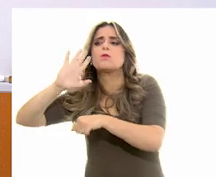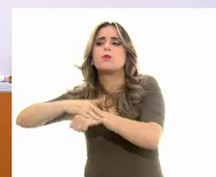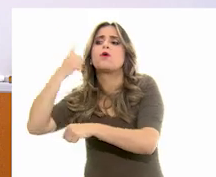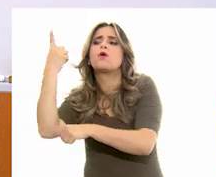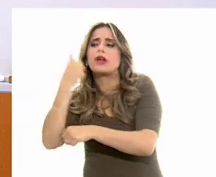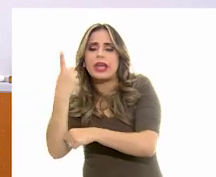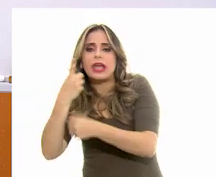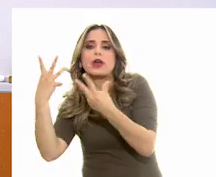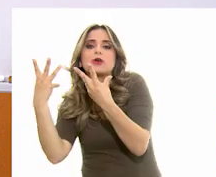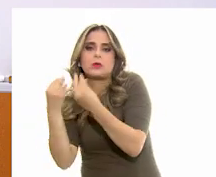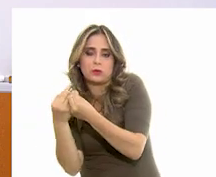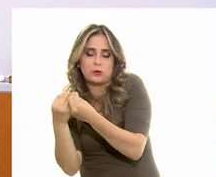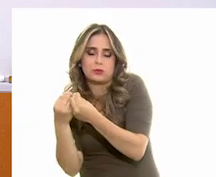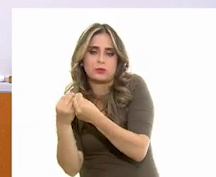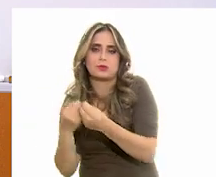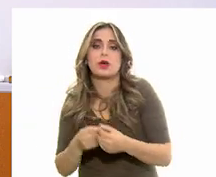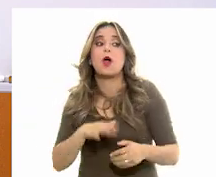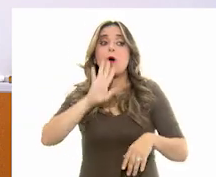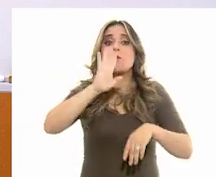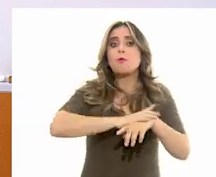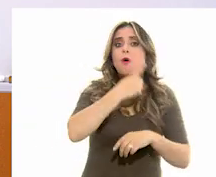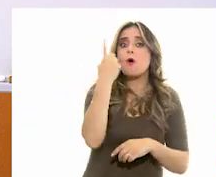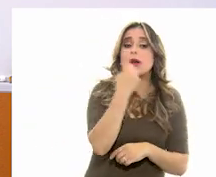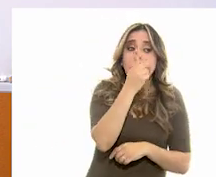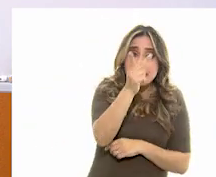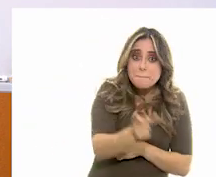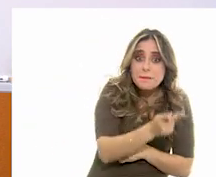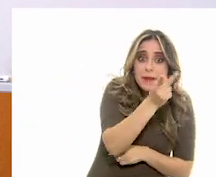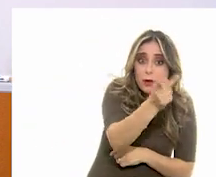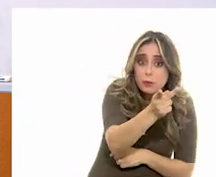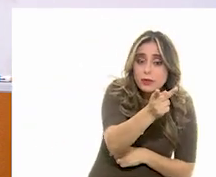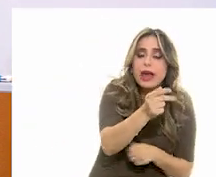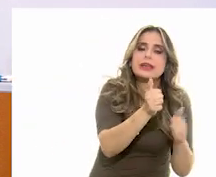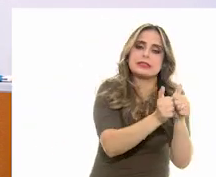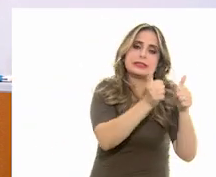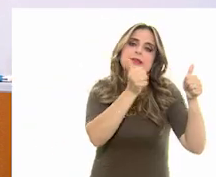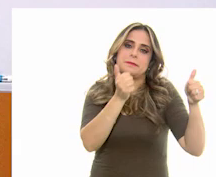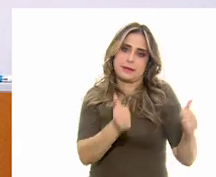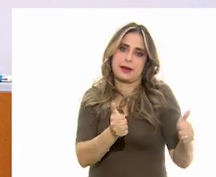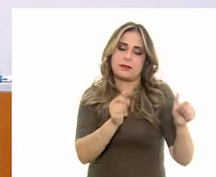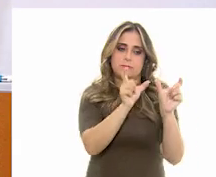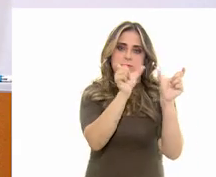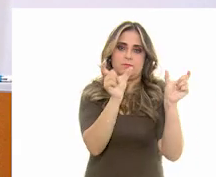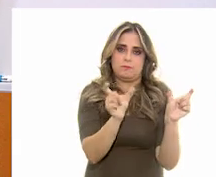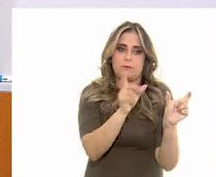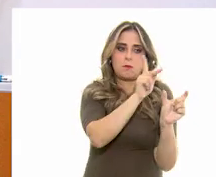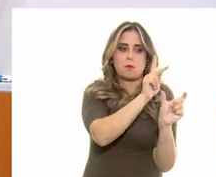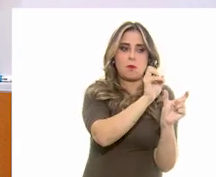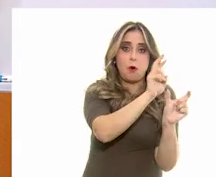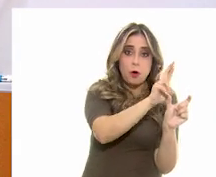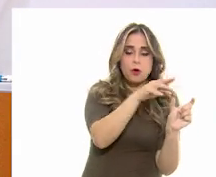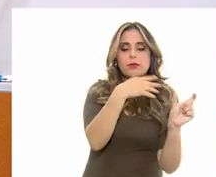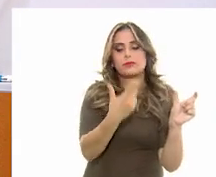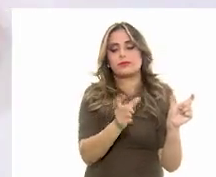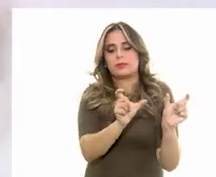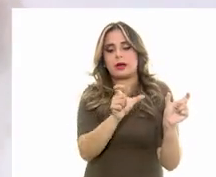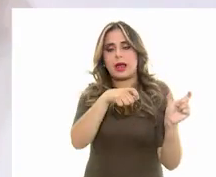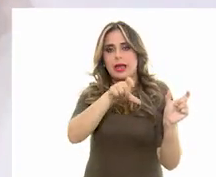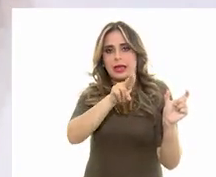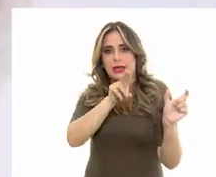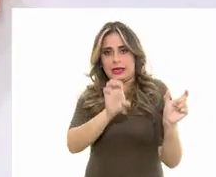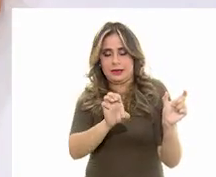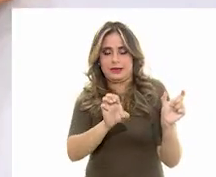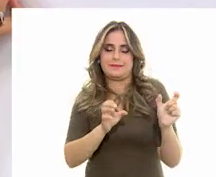Porque comen, y aquí viene, así, te lo voy a poner. Pa, pal,